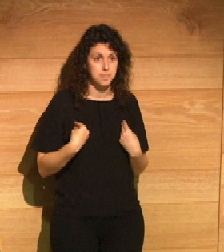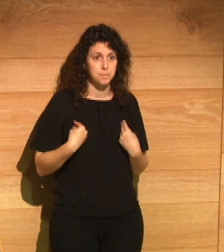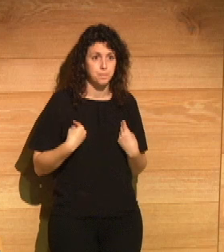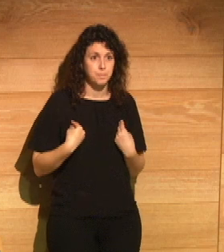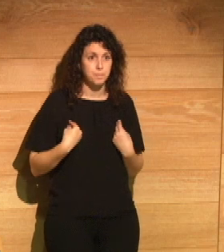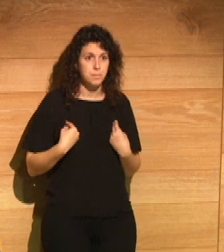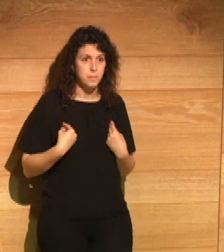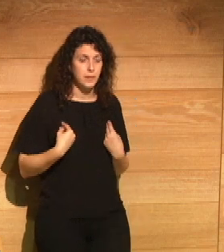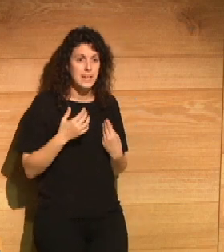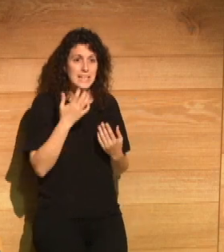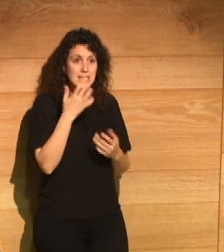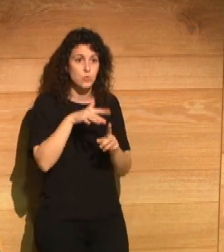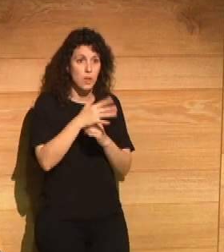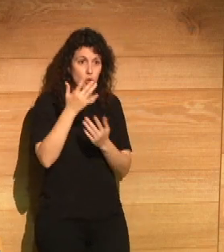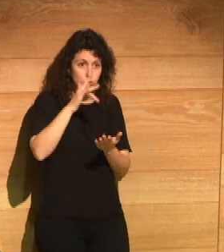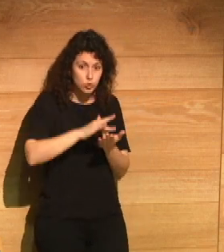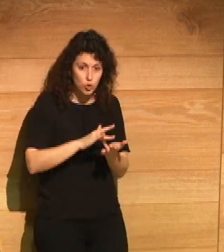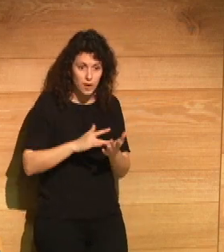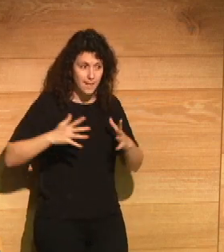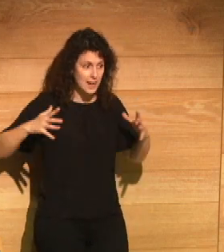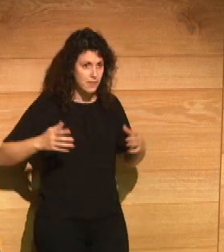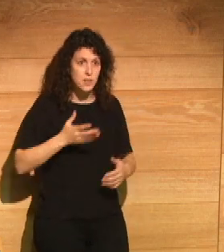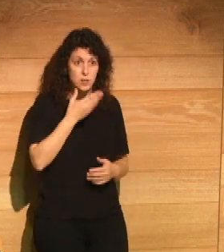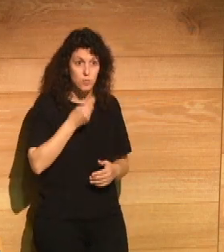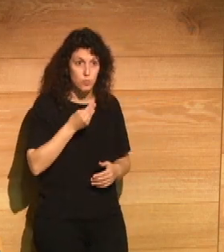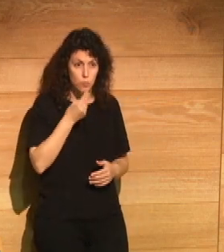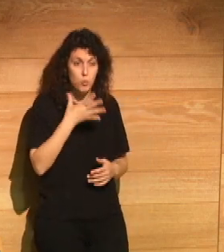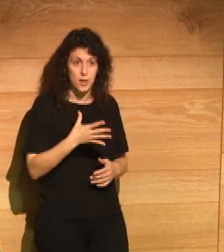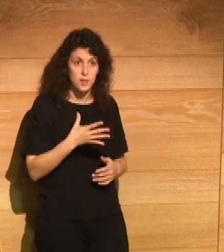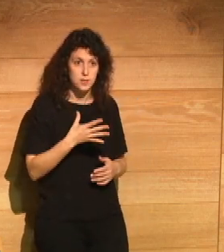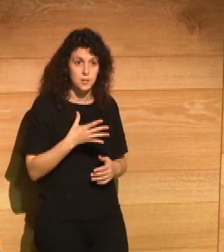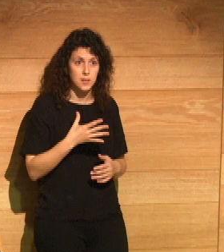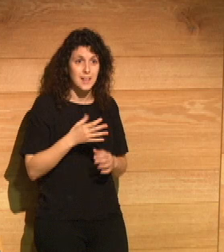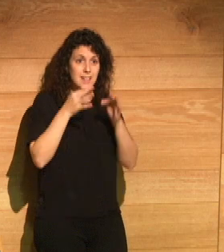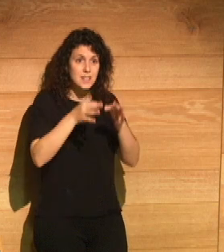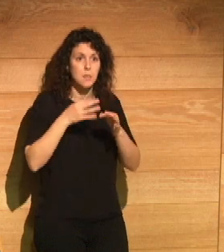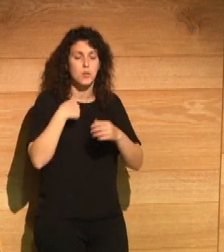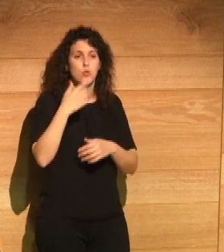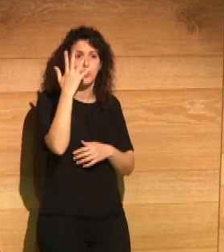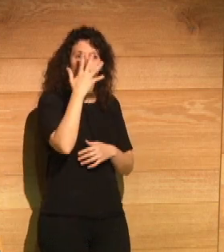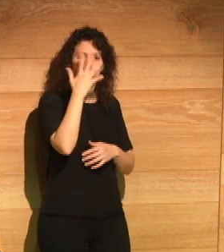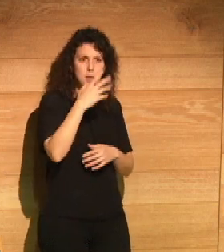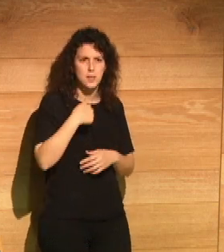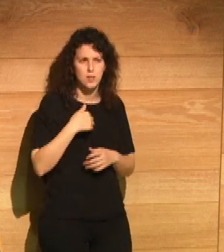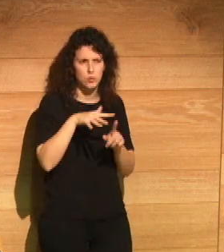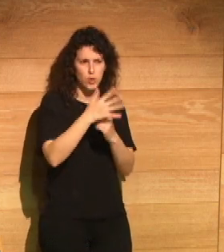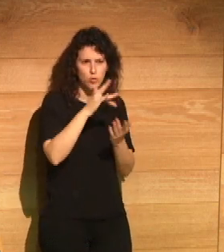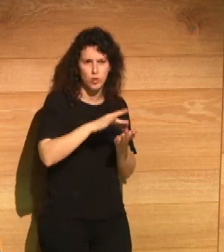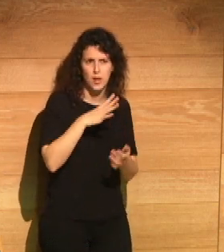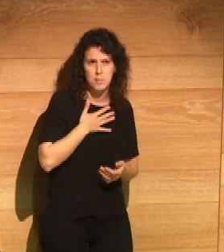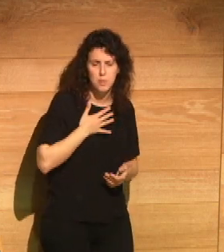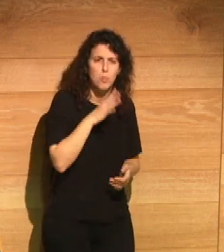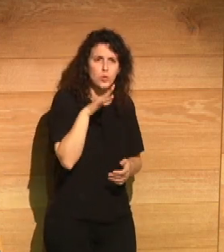y cuando me pasan estas cosas que son grandes y buenas, siempre tengo la sospecha de por qué me está pasando esto a mí.